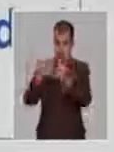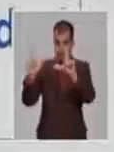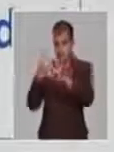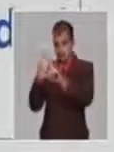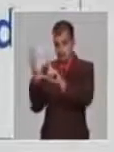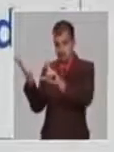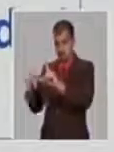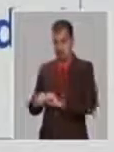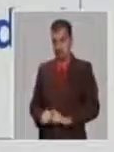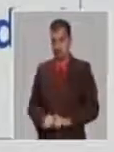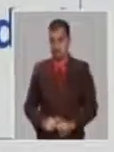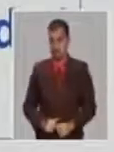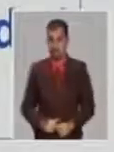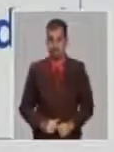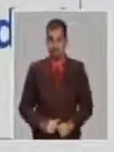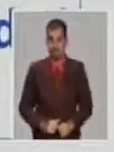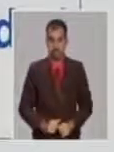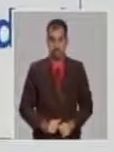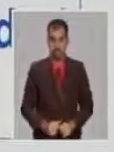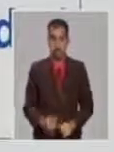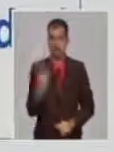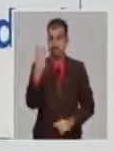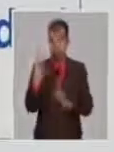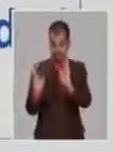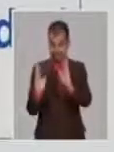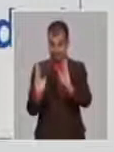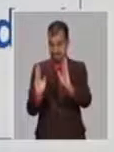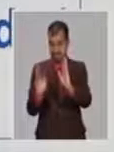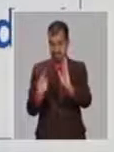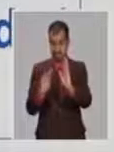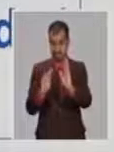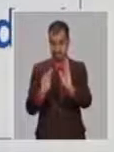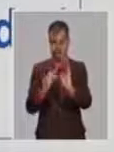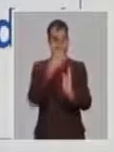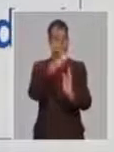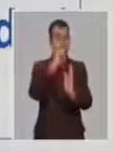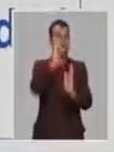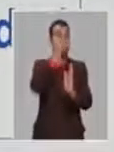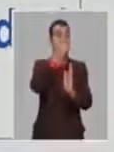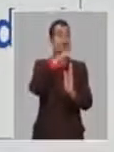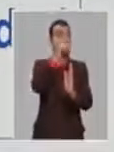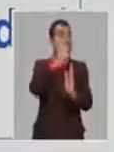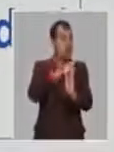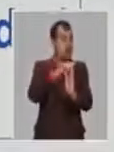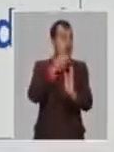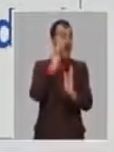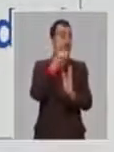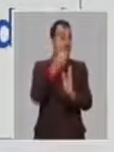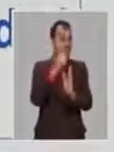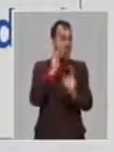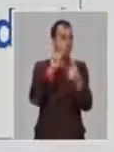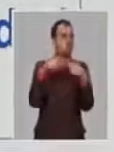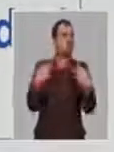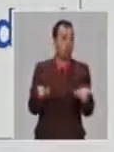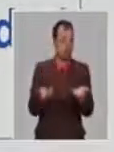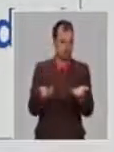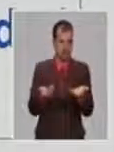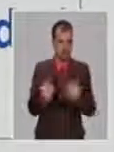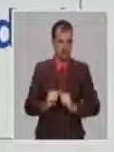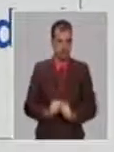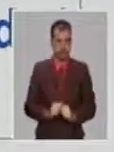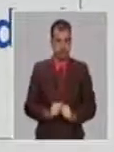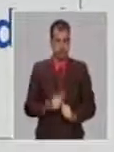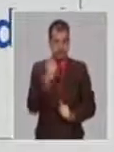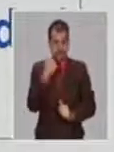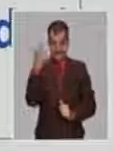ya también se hacía referencia en estos fase 3, tienen varios objetivos. Si bien la eficacia, demostrar que la